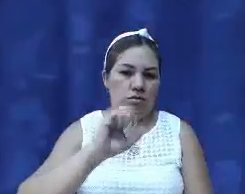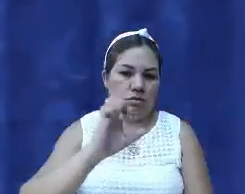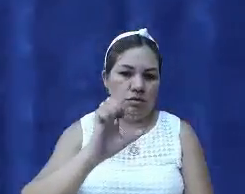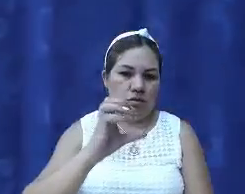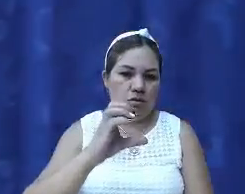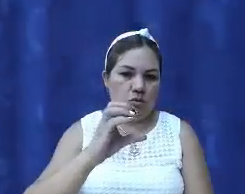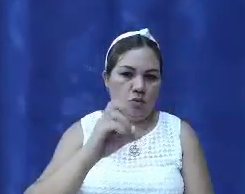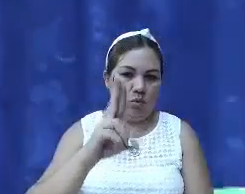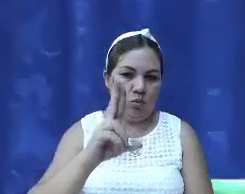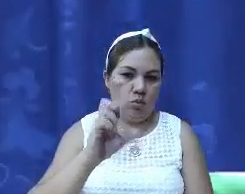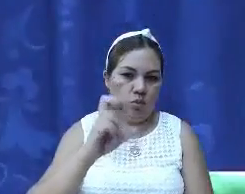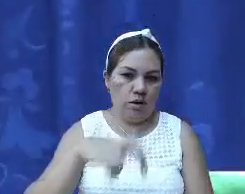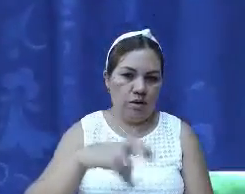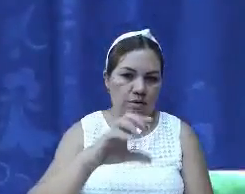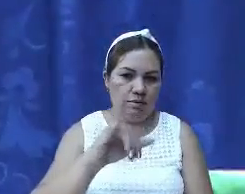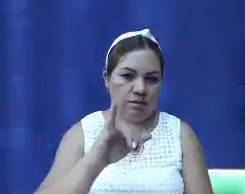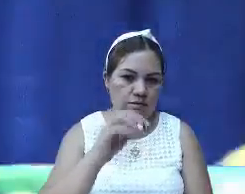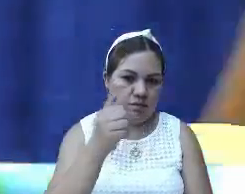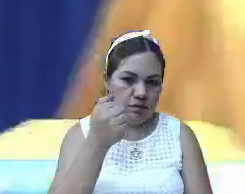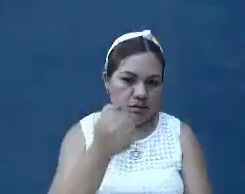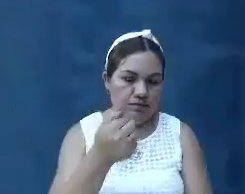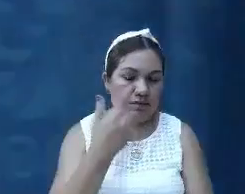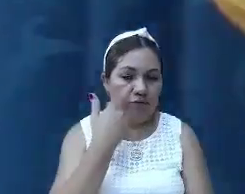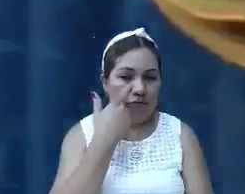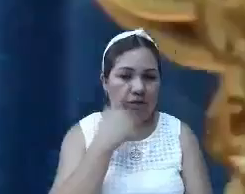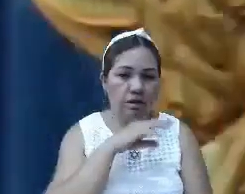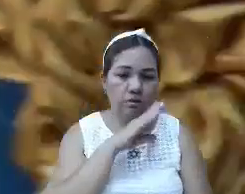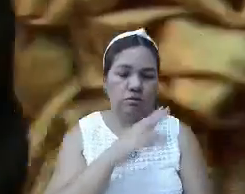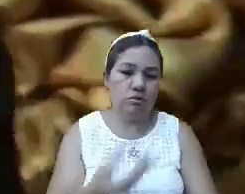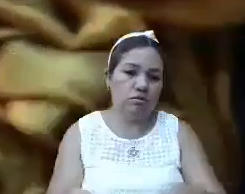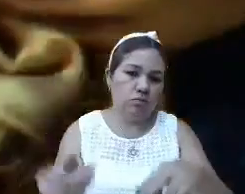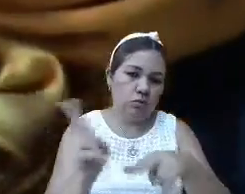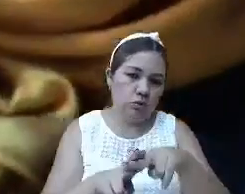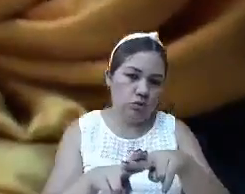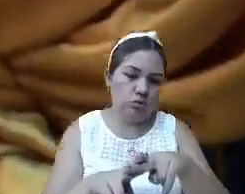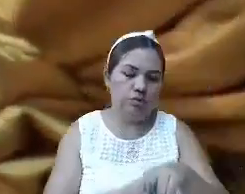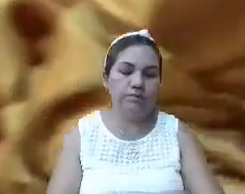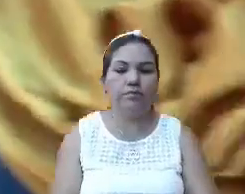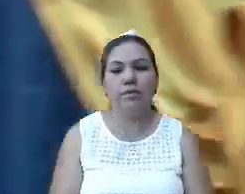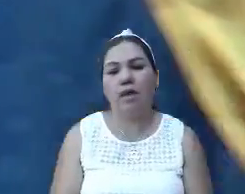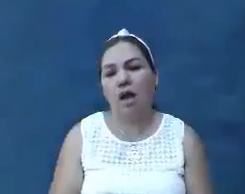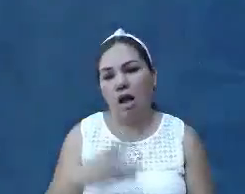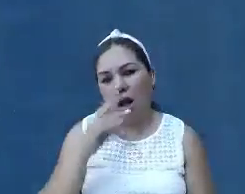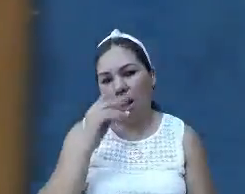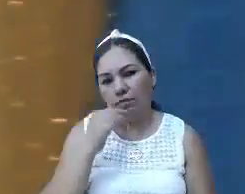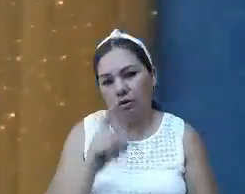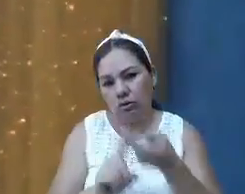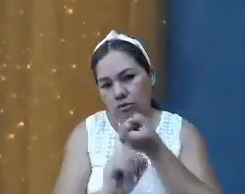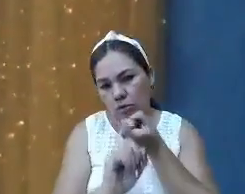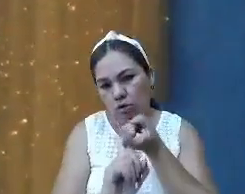Enfermó de muerte el hijo de Jeroboam. Entonces Jeroboam le habla a su mujer, a la esposa,